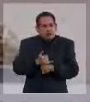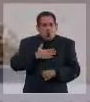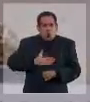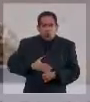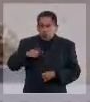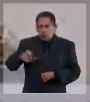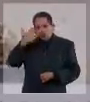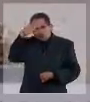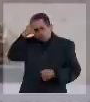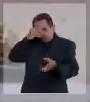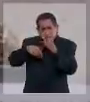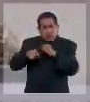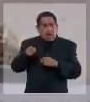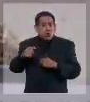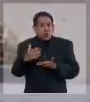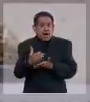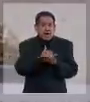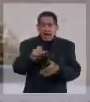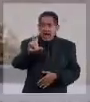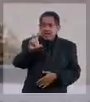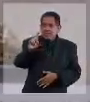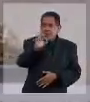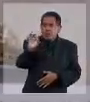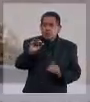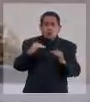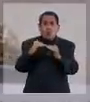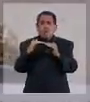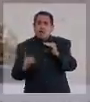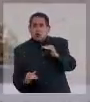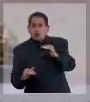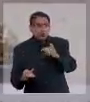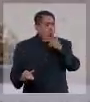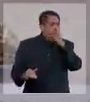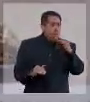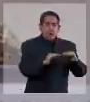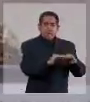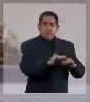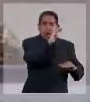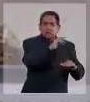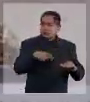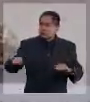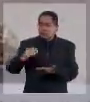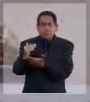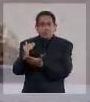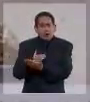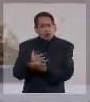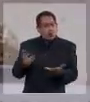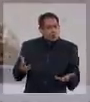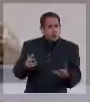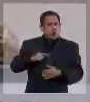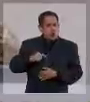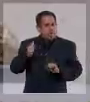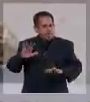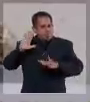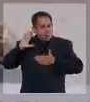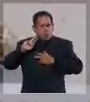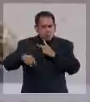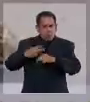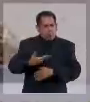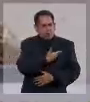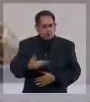ganan 30% menos que los hombres. Yo me comprometo a que cuando yo sea presidente, eso se va a